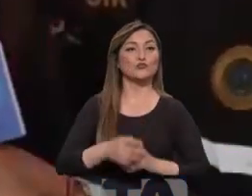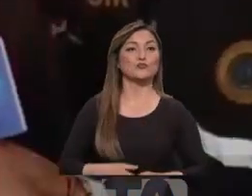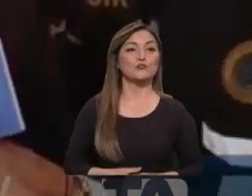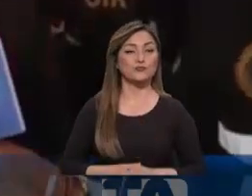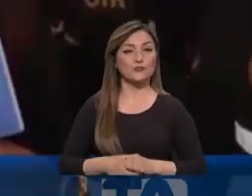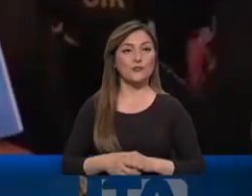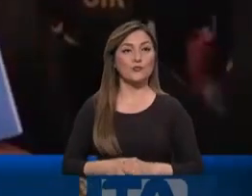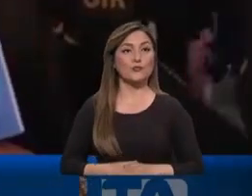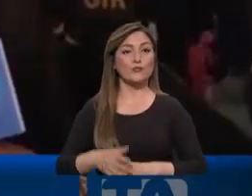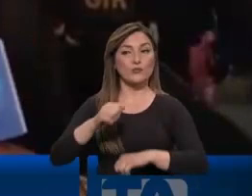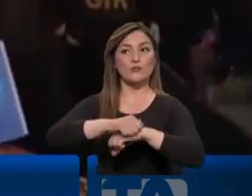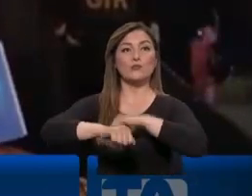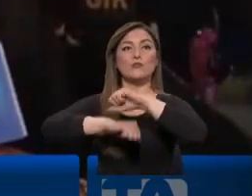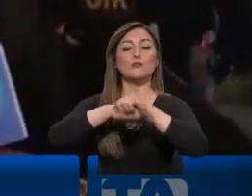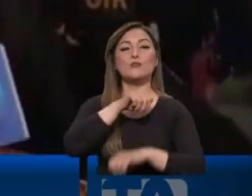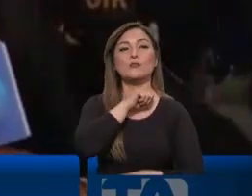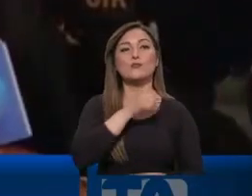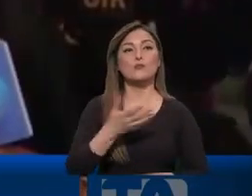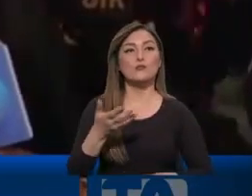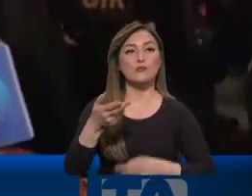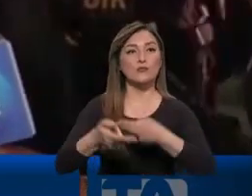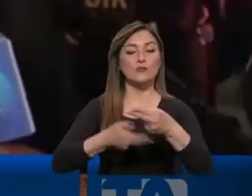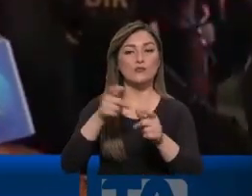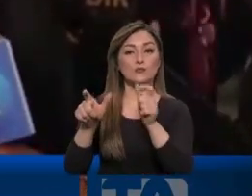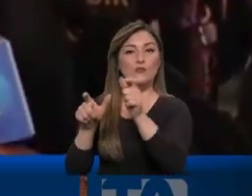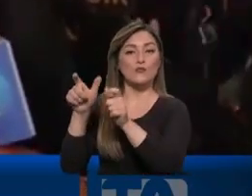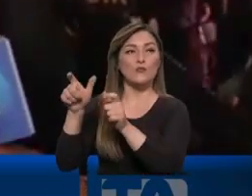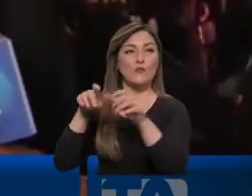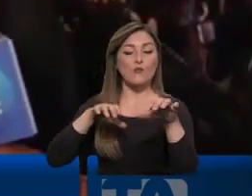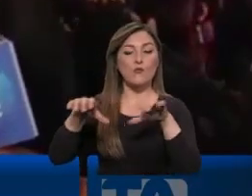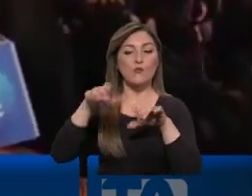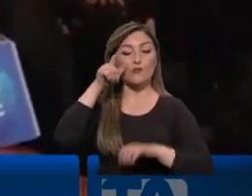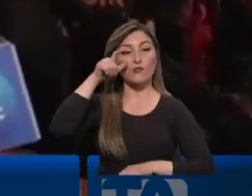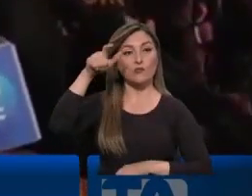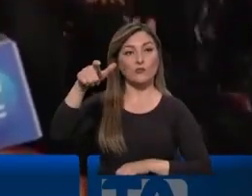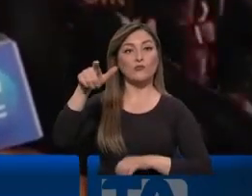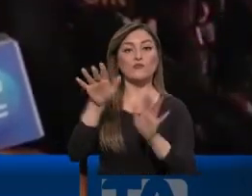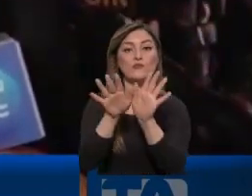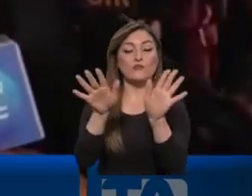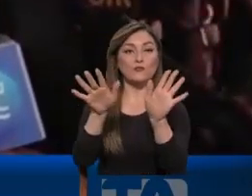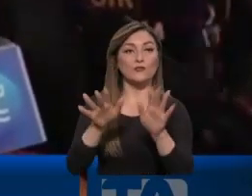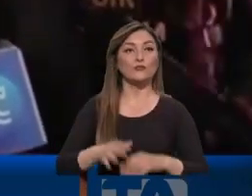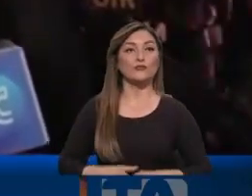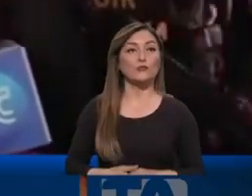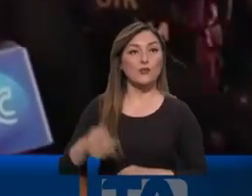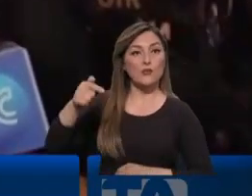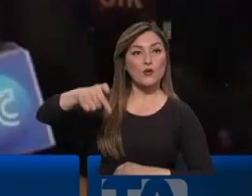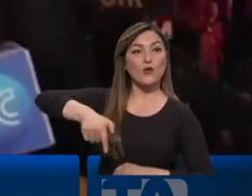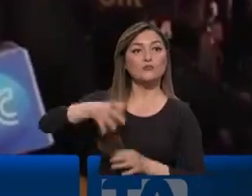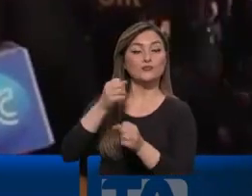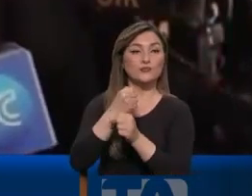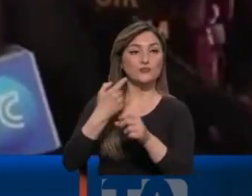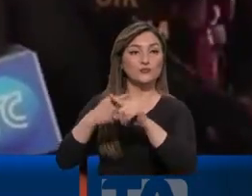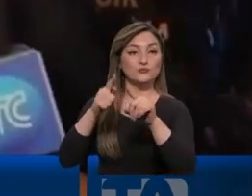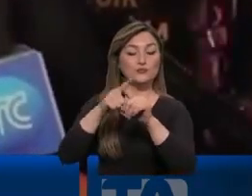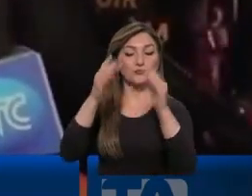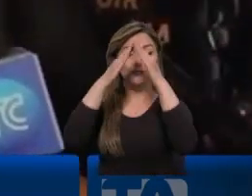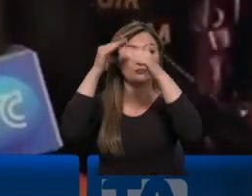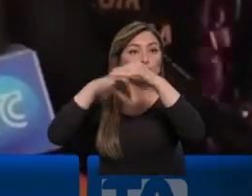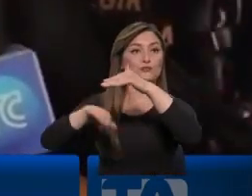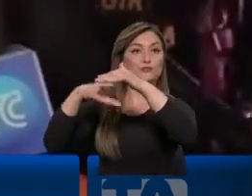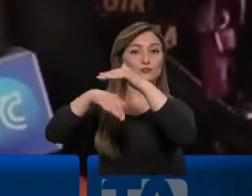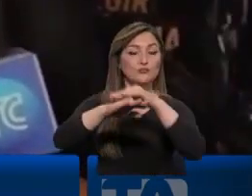estructura criminal que está dedicándose al tráfico de personas. En coordinación con la Fiscalía General del Estado, el día de hoy hemos realizado varias